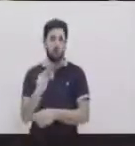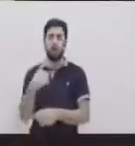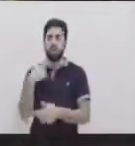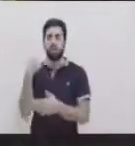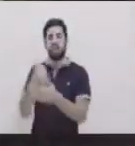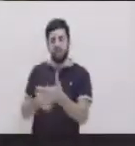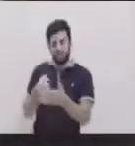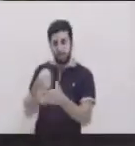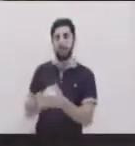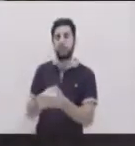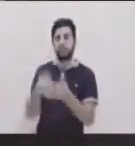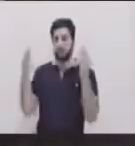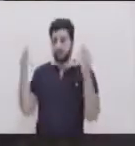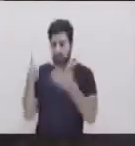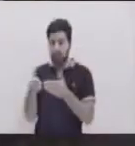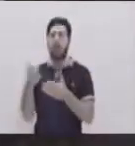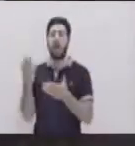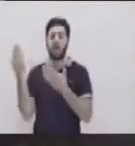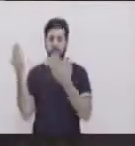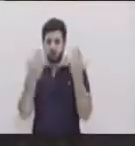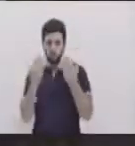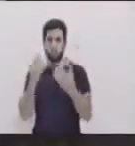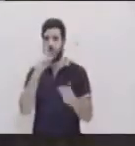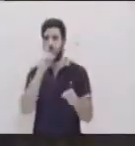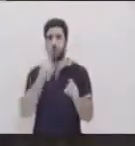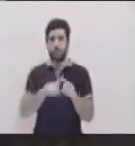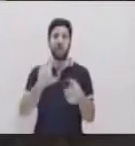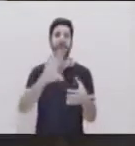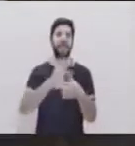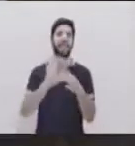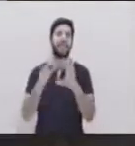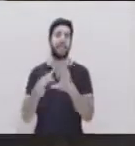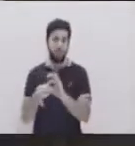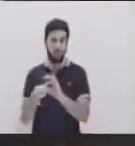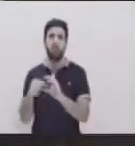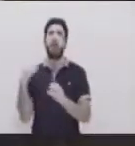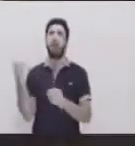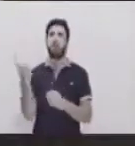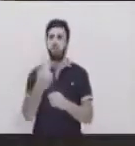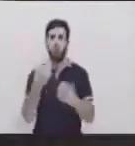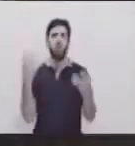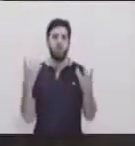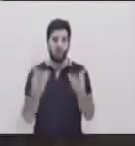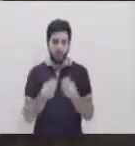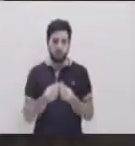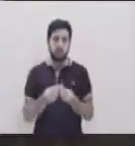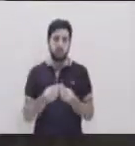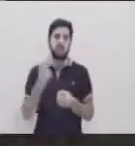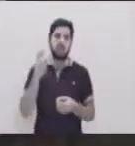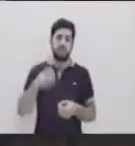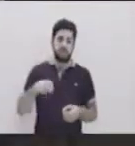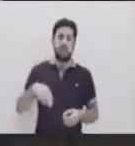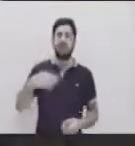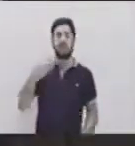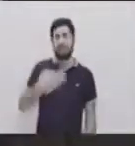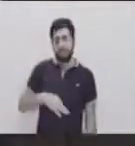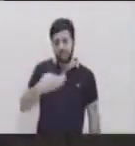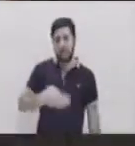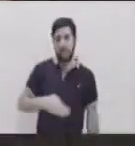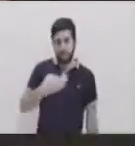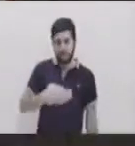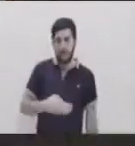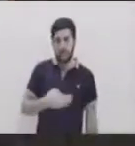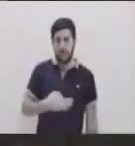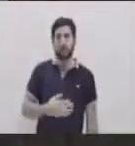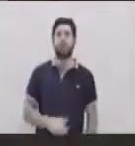sino dedicarle el tiempo exacto también a los estudios y al deporte, o sea, van de la mano, juntos necesitan bastante disciplina. Y